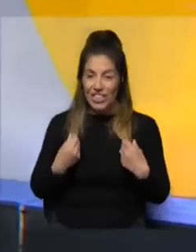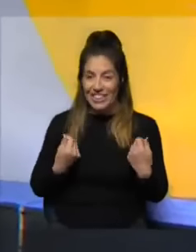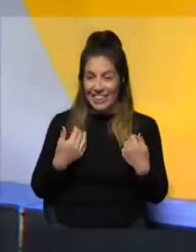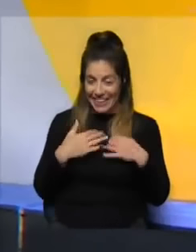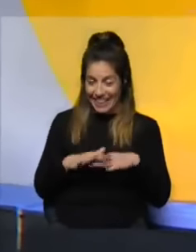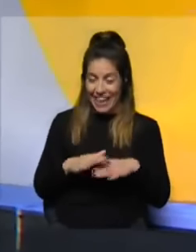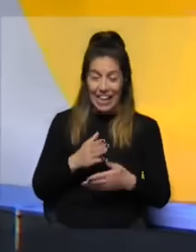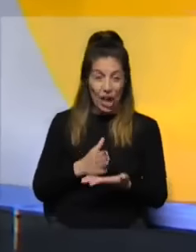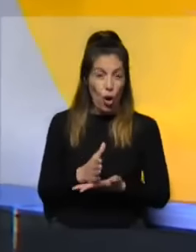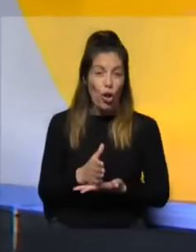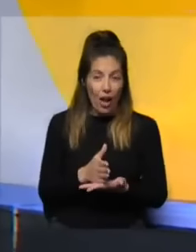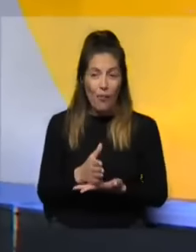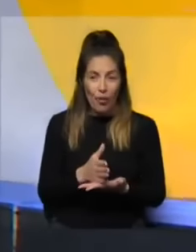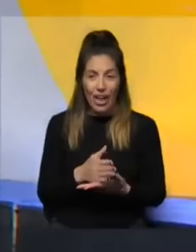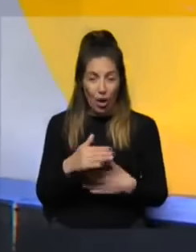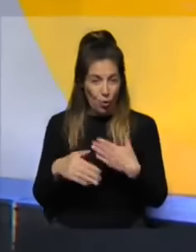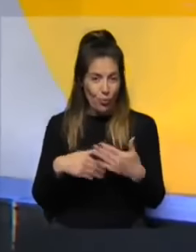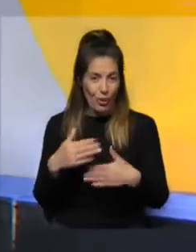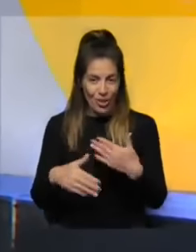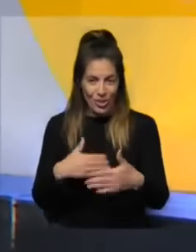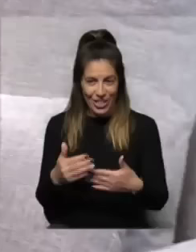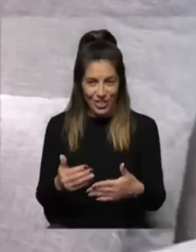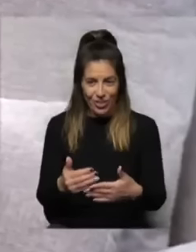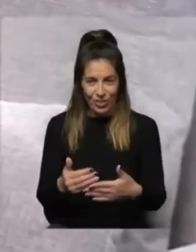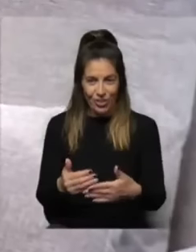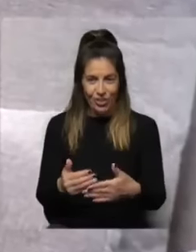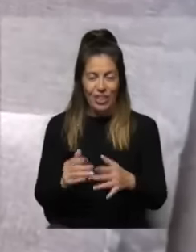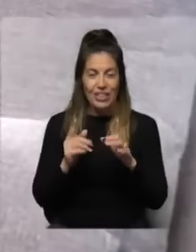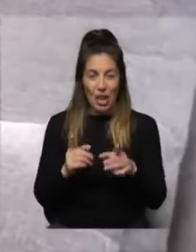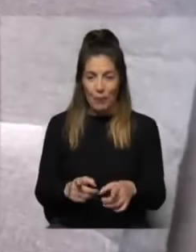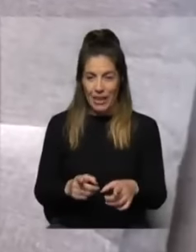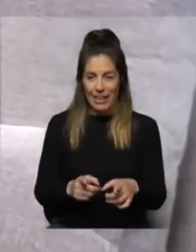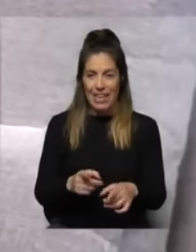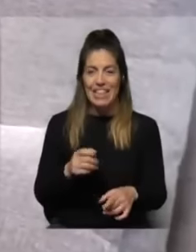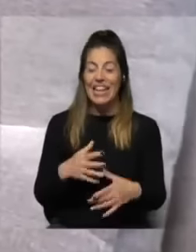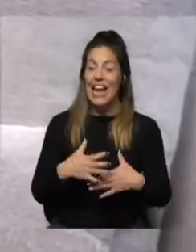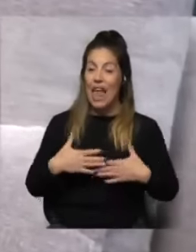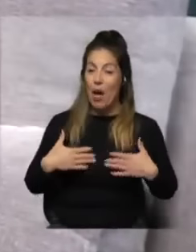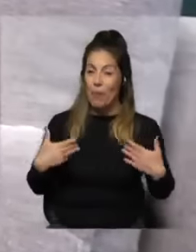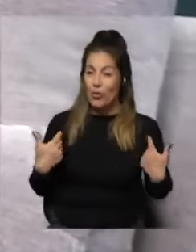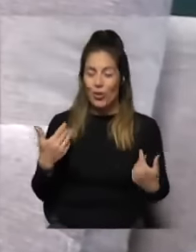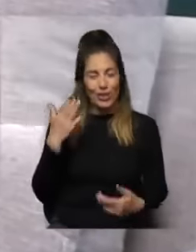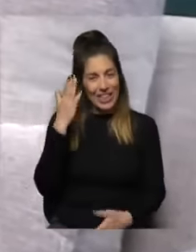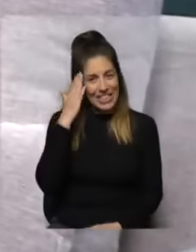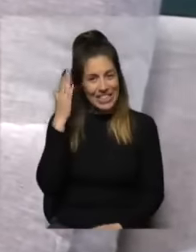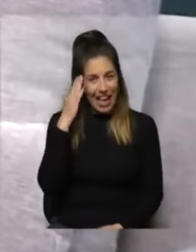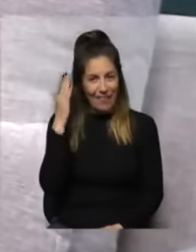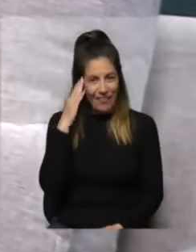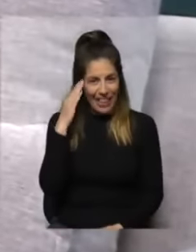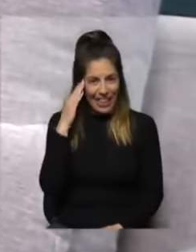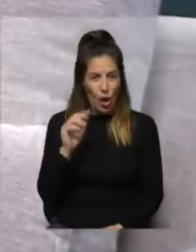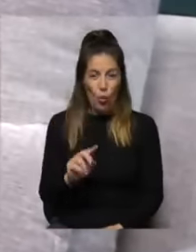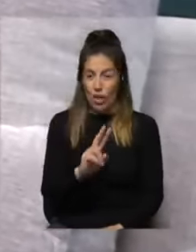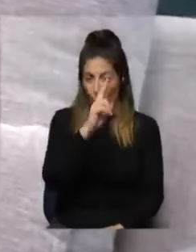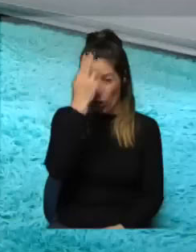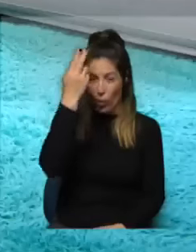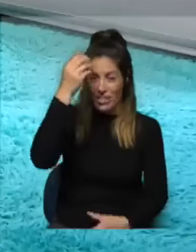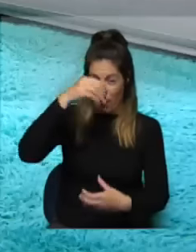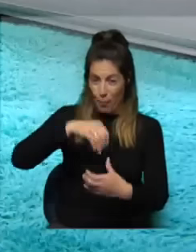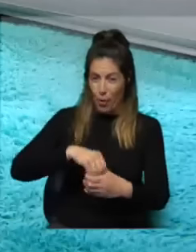estás colaborando con un proceso, ¿no? Es maravilloso. Y además tener la emoción de saber que hay una uruguaya